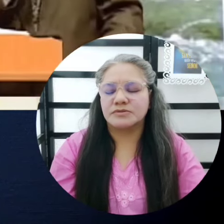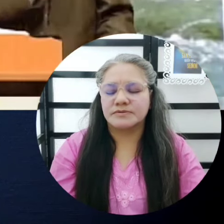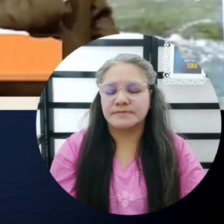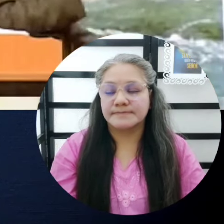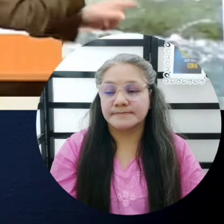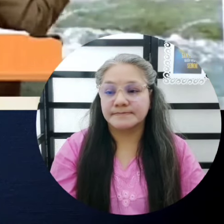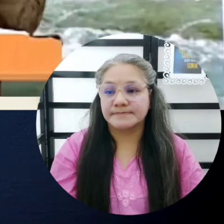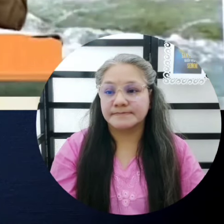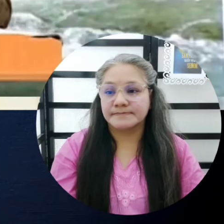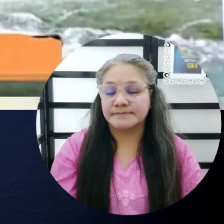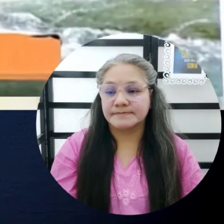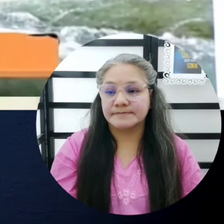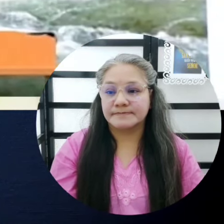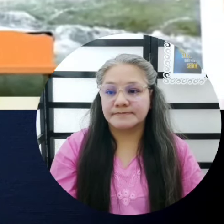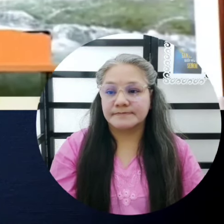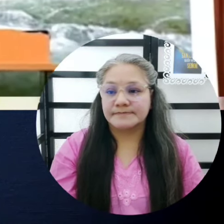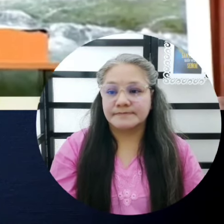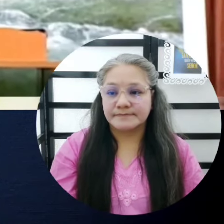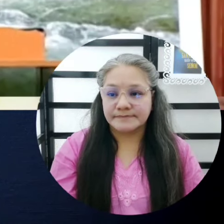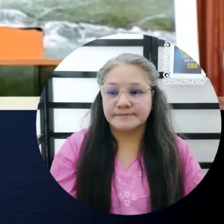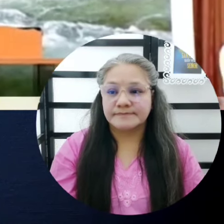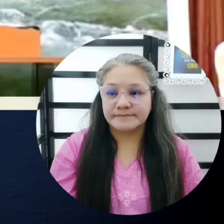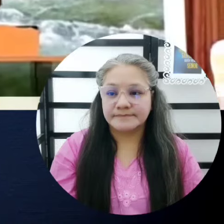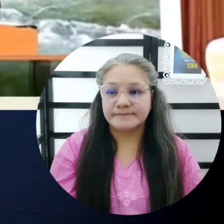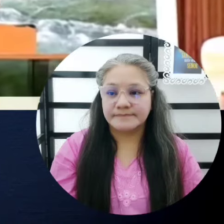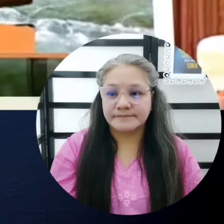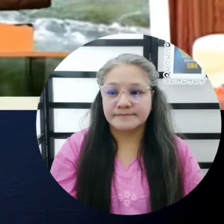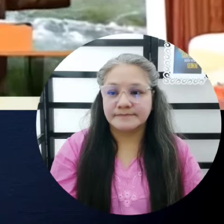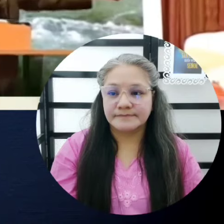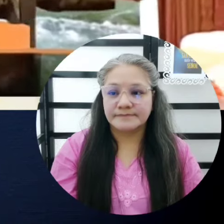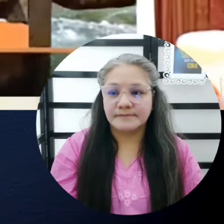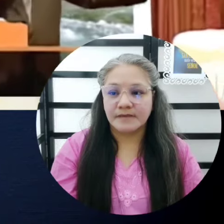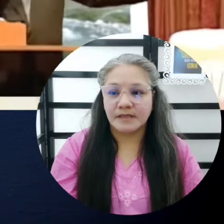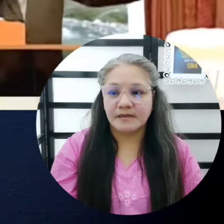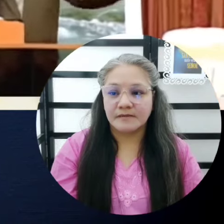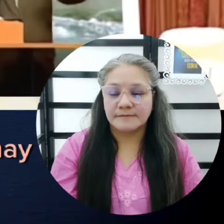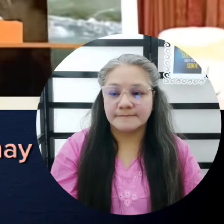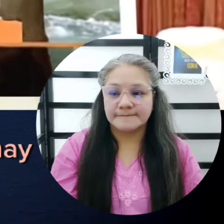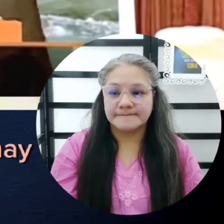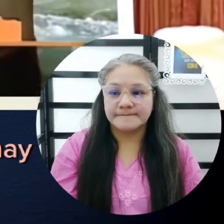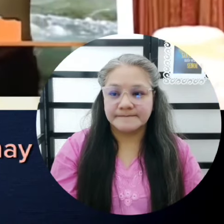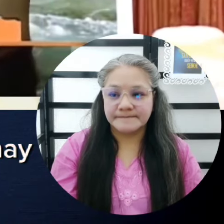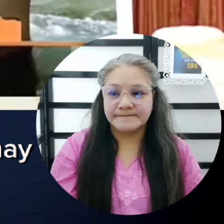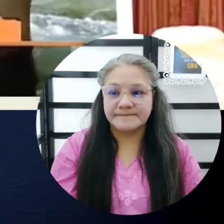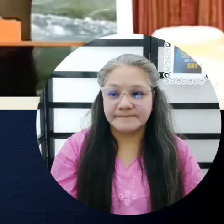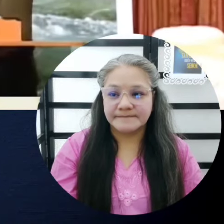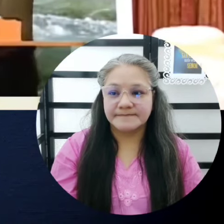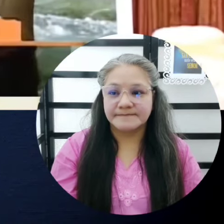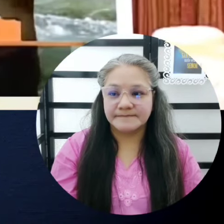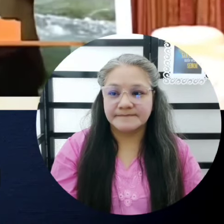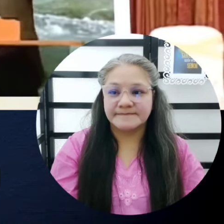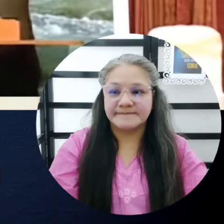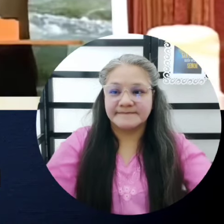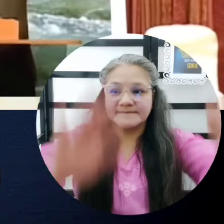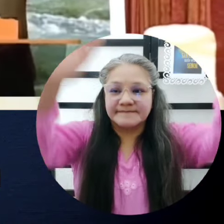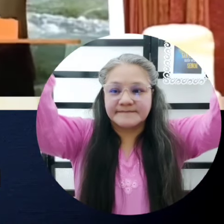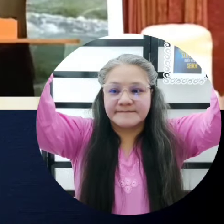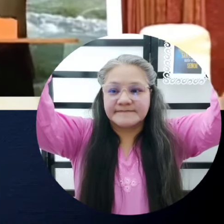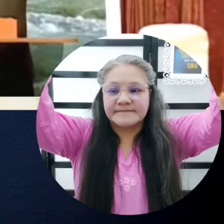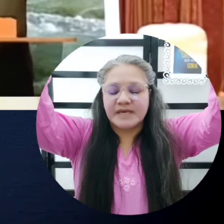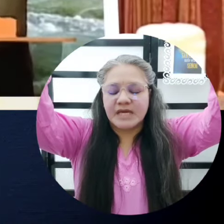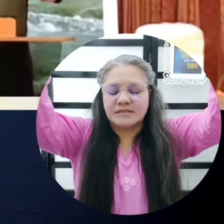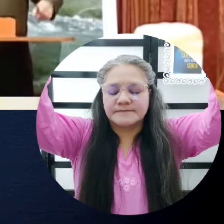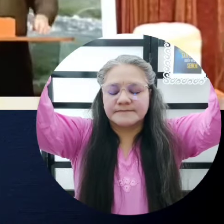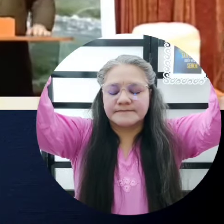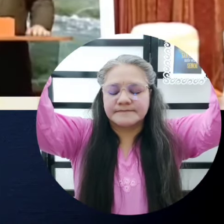camino. Gloria a Dios. Y ríos donde no hay agua. En la